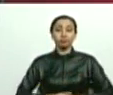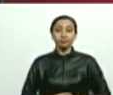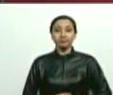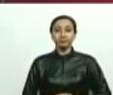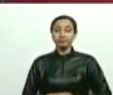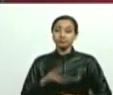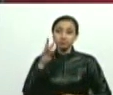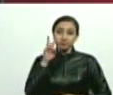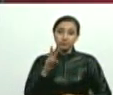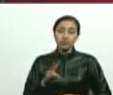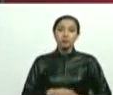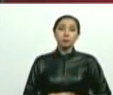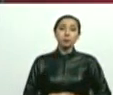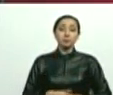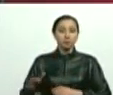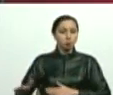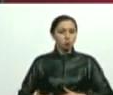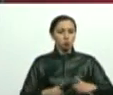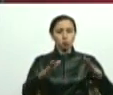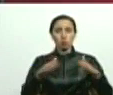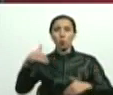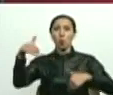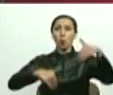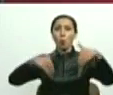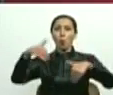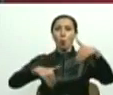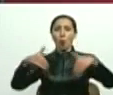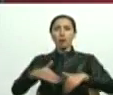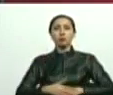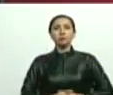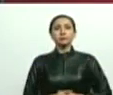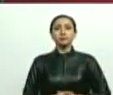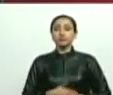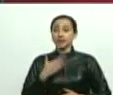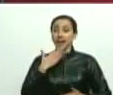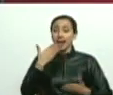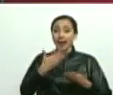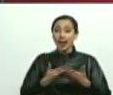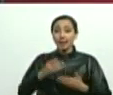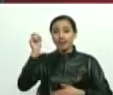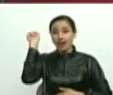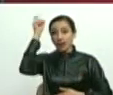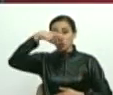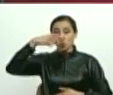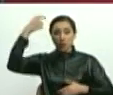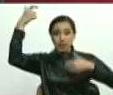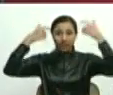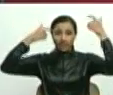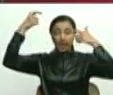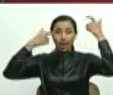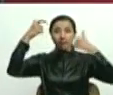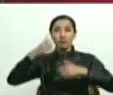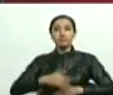Nosotros nos metimos en el camino electoral gracias a la sabiduría del comandante Hugo Chávez, un